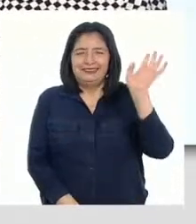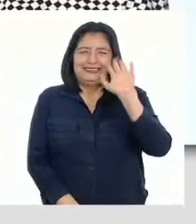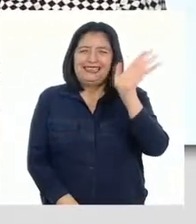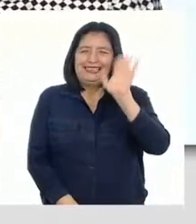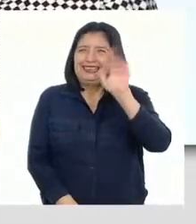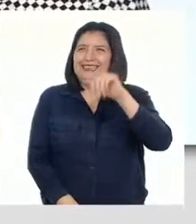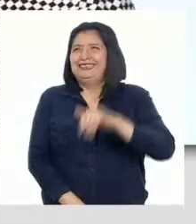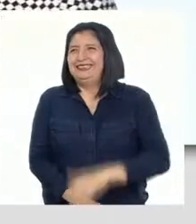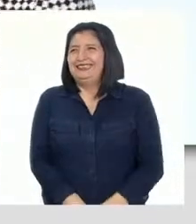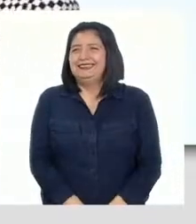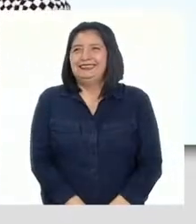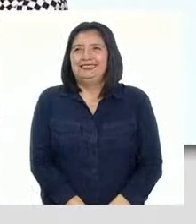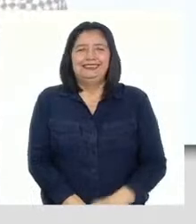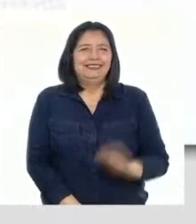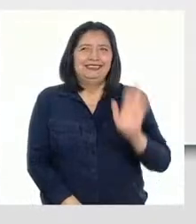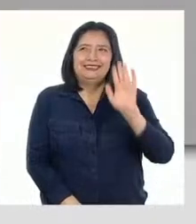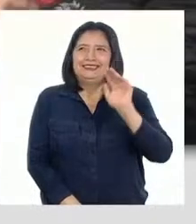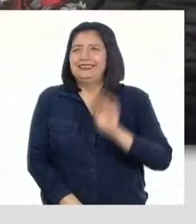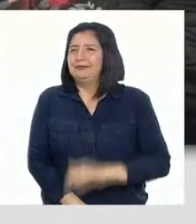¡Achao!